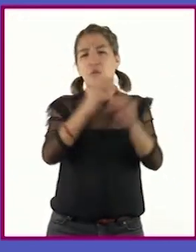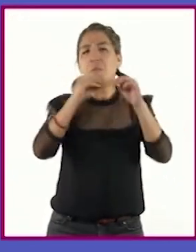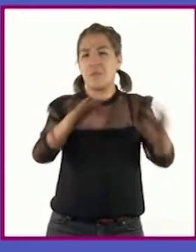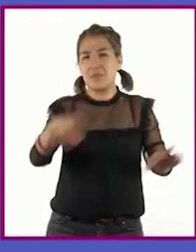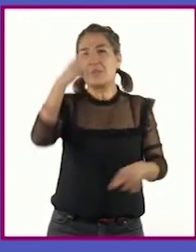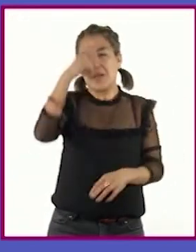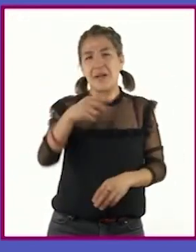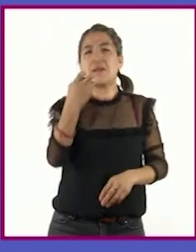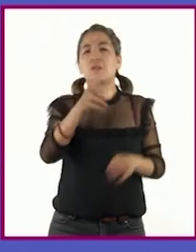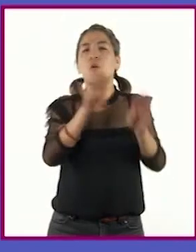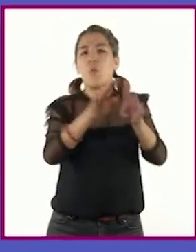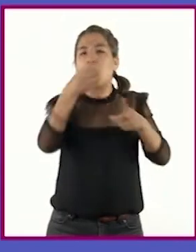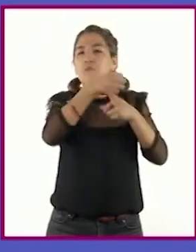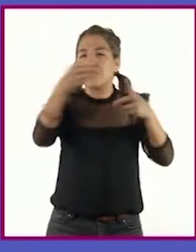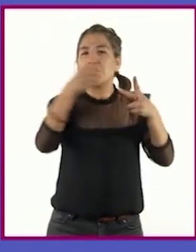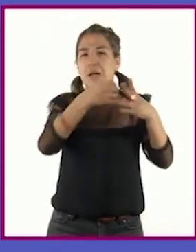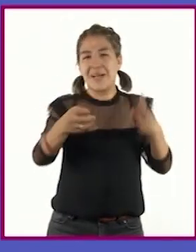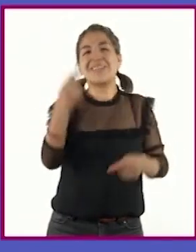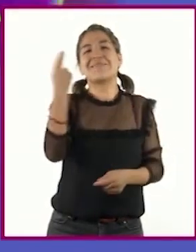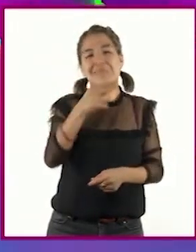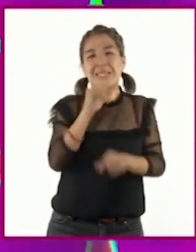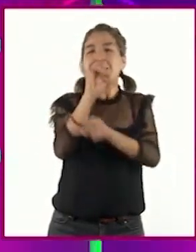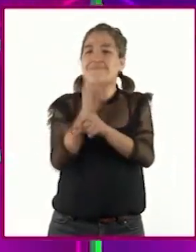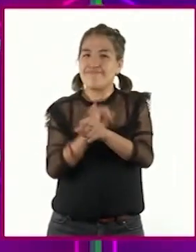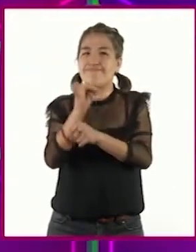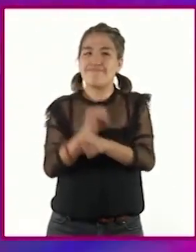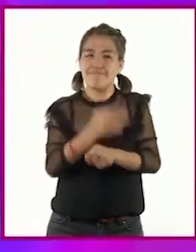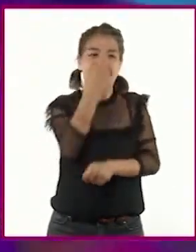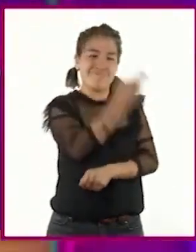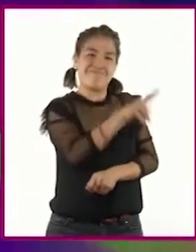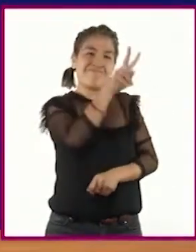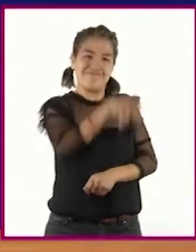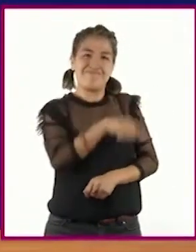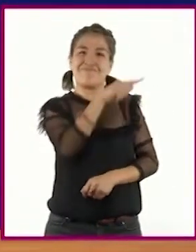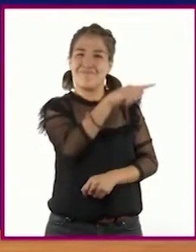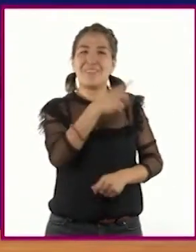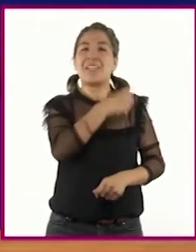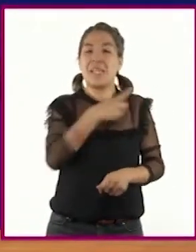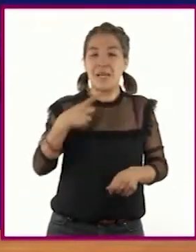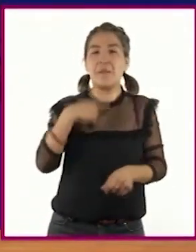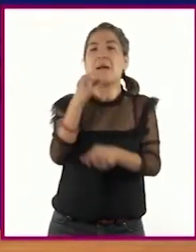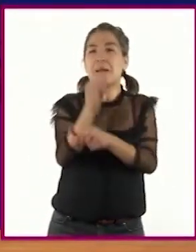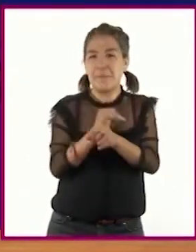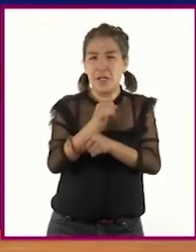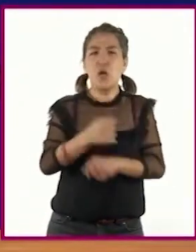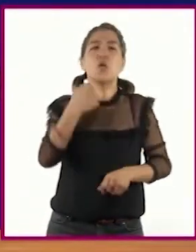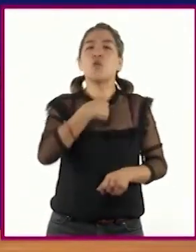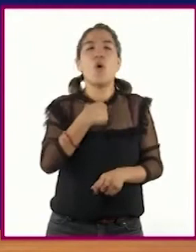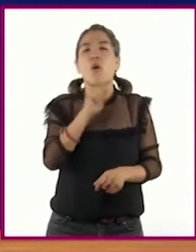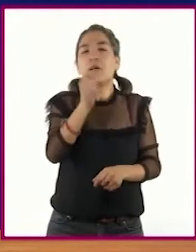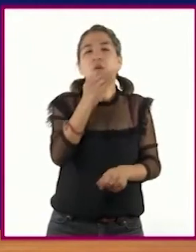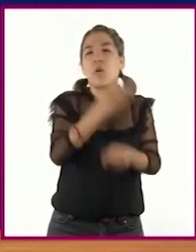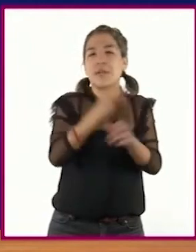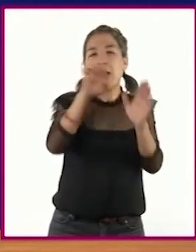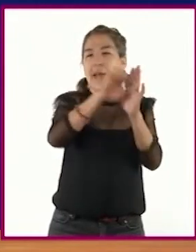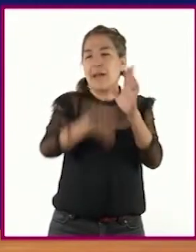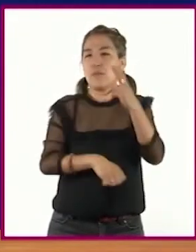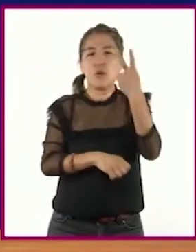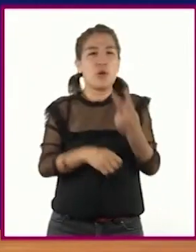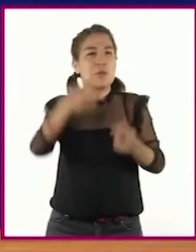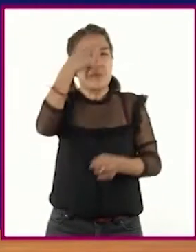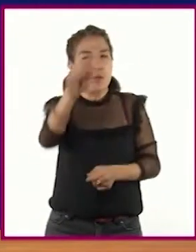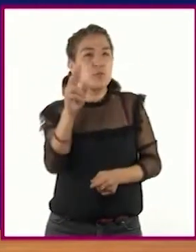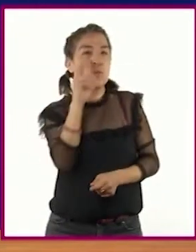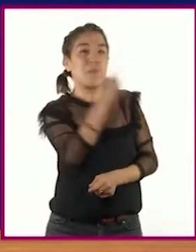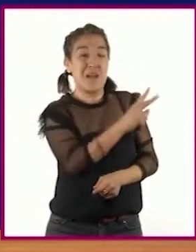información. Supongo que es cuestión de investigar. Muy cierto. Yo solo les mostré algunos ejemplos de todos